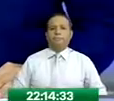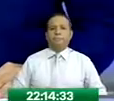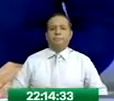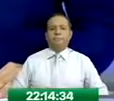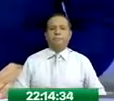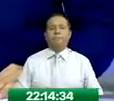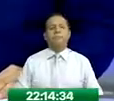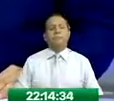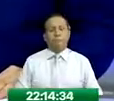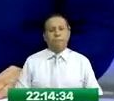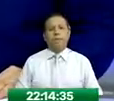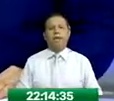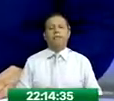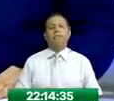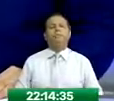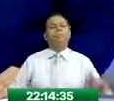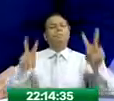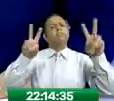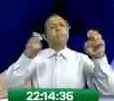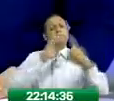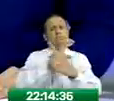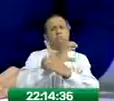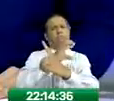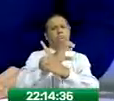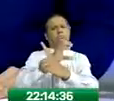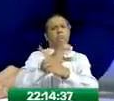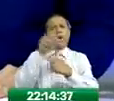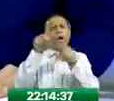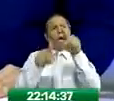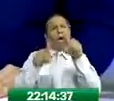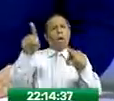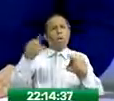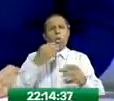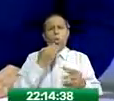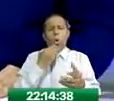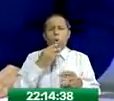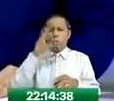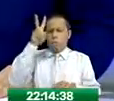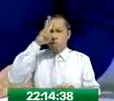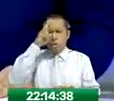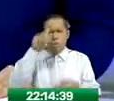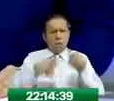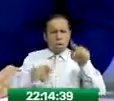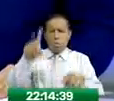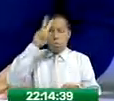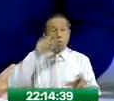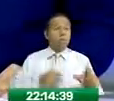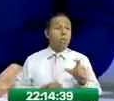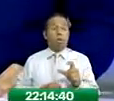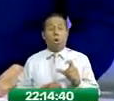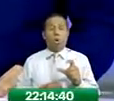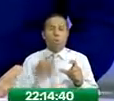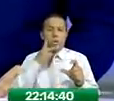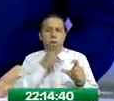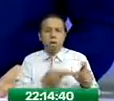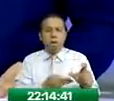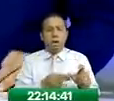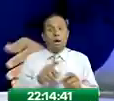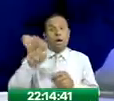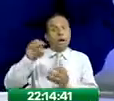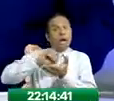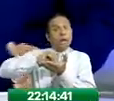El presunto uso cuestionable de los carnés de discapacidad salpicó también a la Asamblea Nacional luego de que varios legisladores fueran